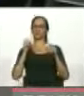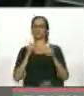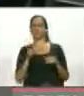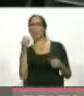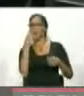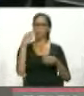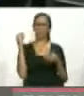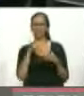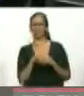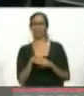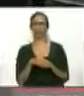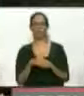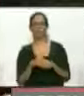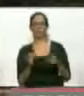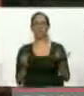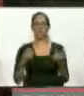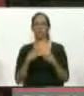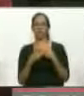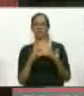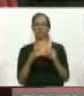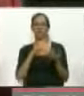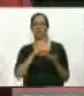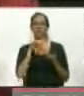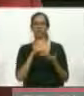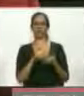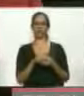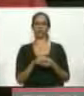esté metiéndose en los asuntos